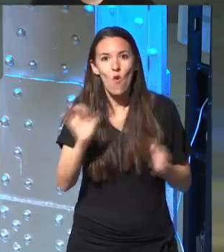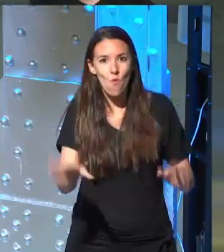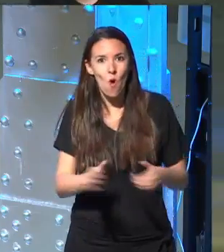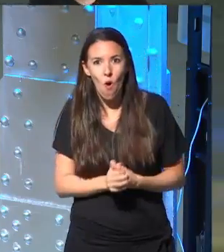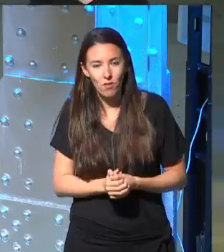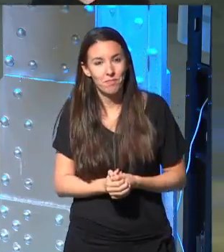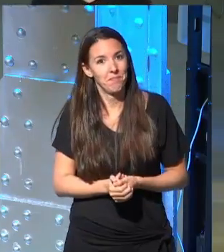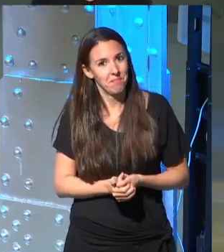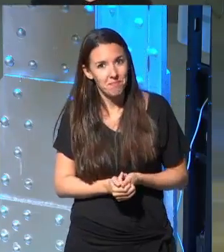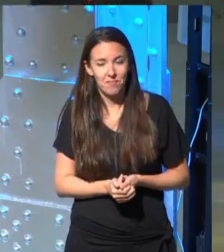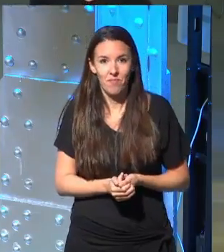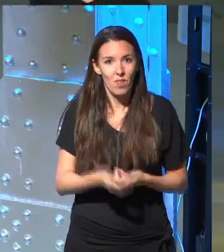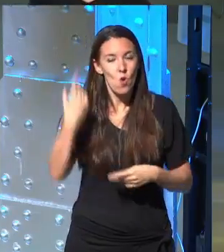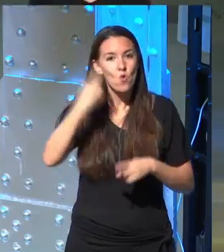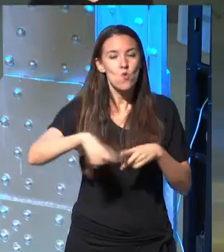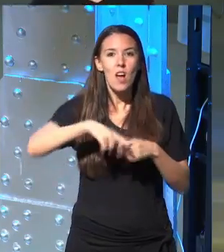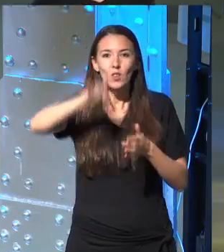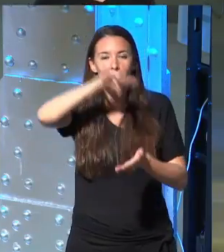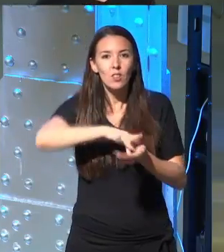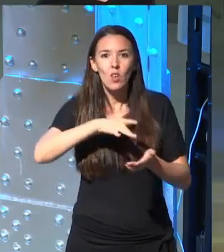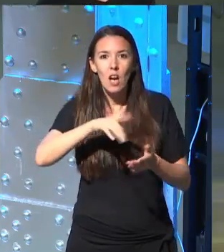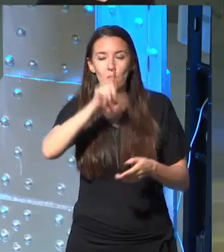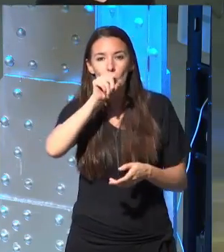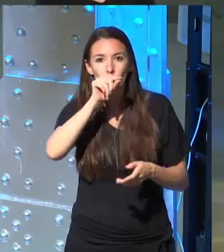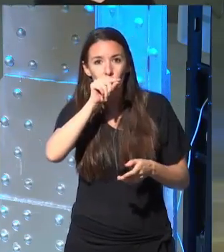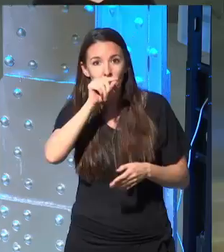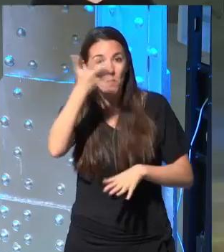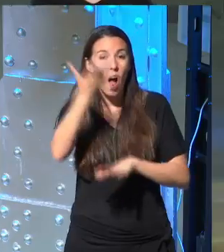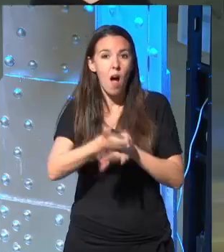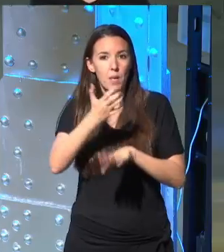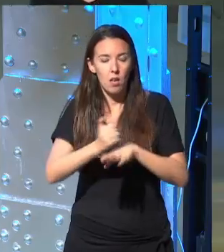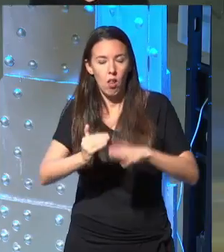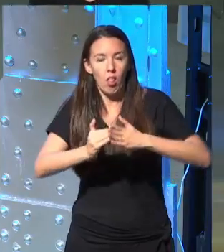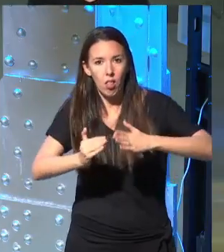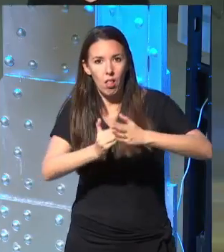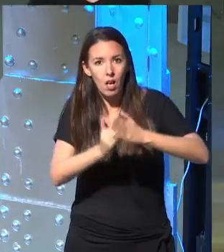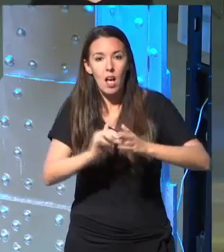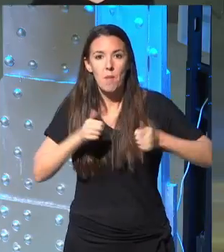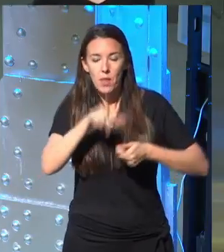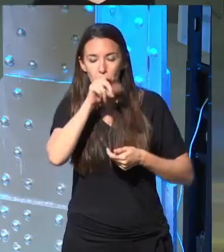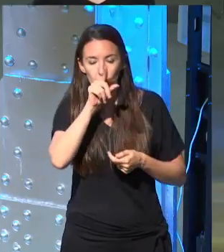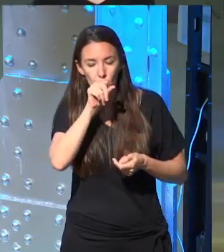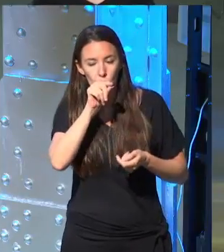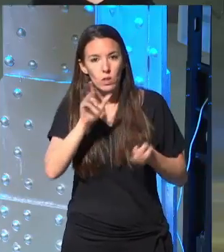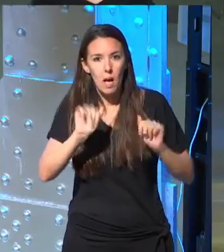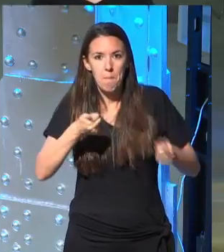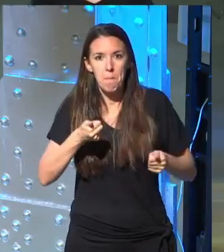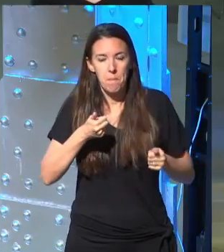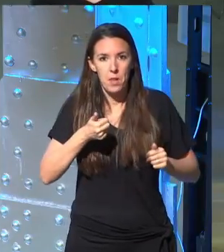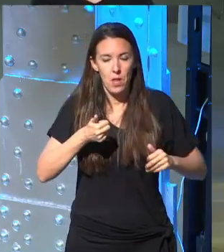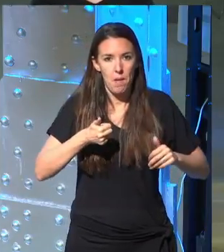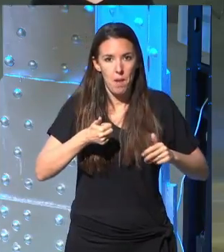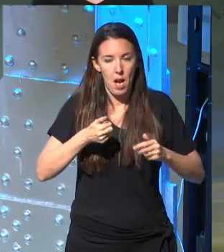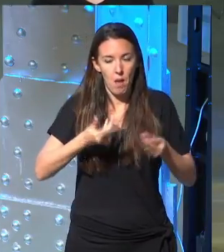Trump. Sí, bueno, es que una cosa que llegó a pasar es que Twitter, la aplicación se me colgaba. O sea, cuando empezaba a tuitear, que entonces aquello de repente empezaba a